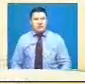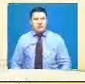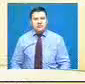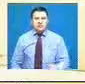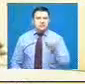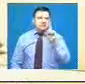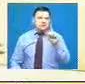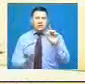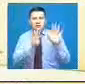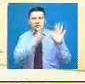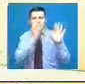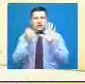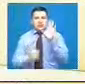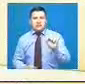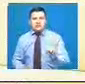1.950 pesos.